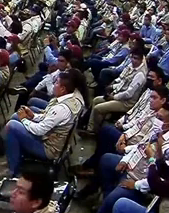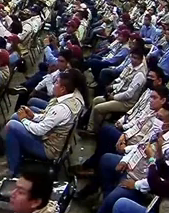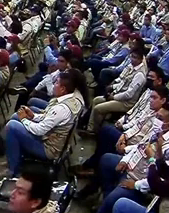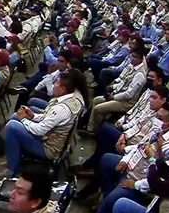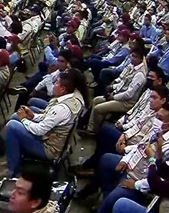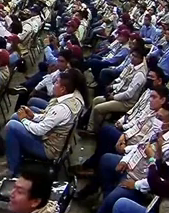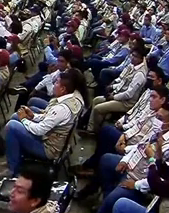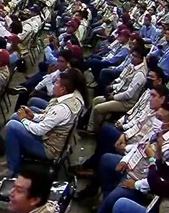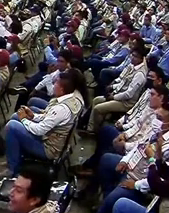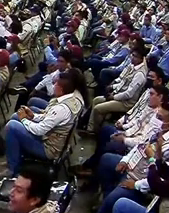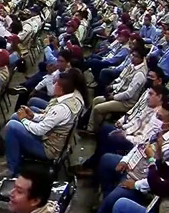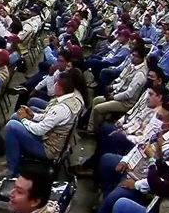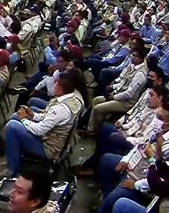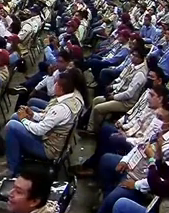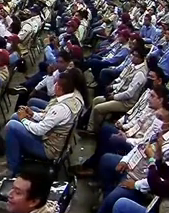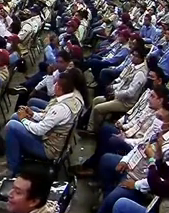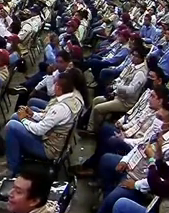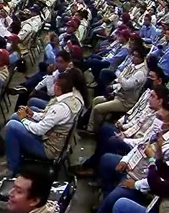extensionistas,